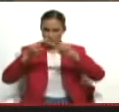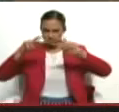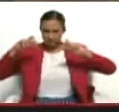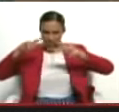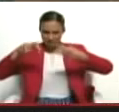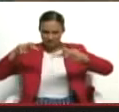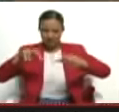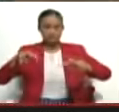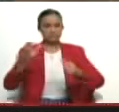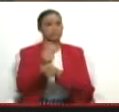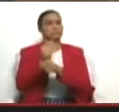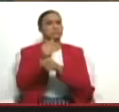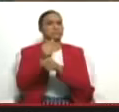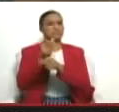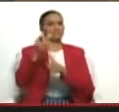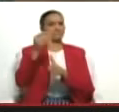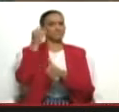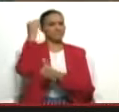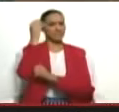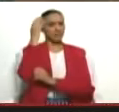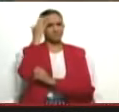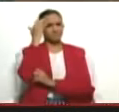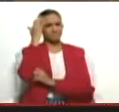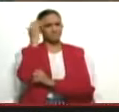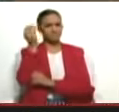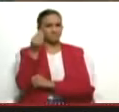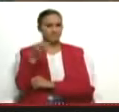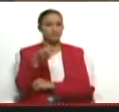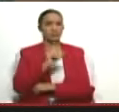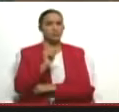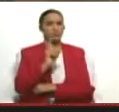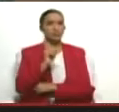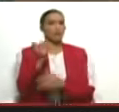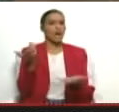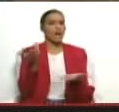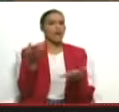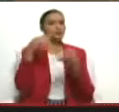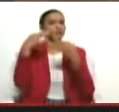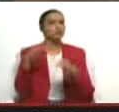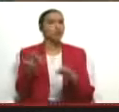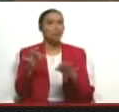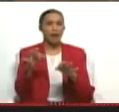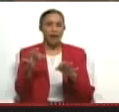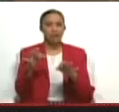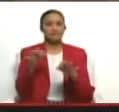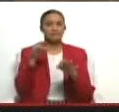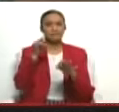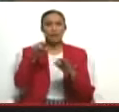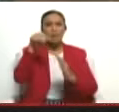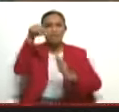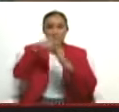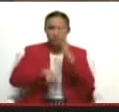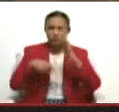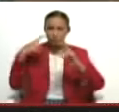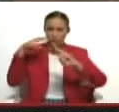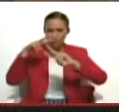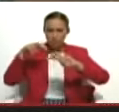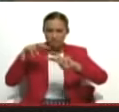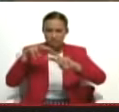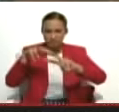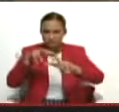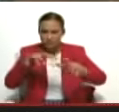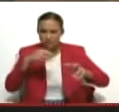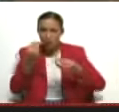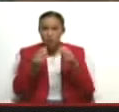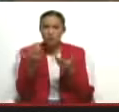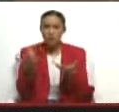desvincula absolutamente de manera absoluta de cualquier actividad humanitaria esto que tiene que ver con